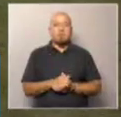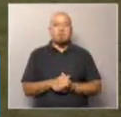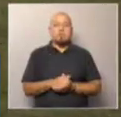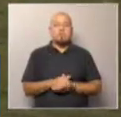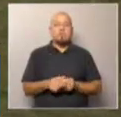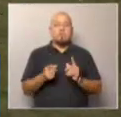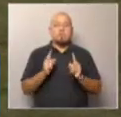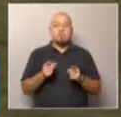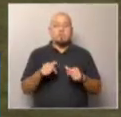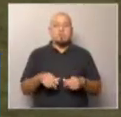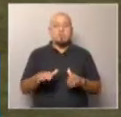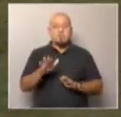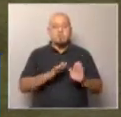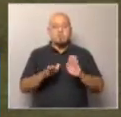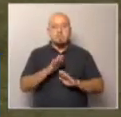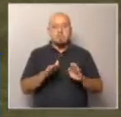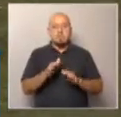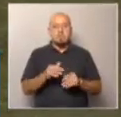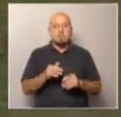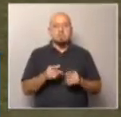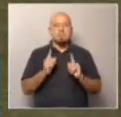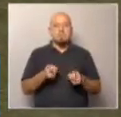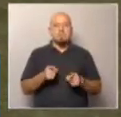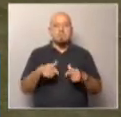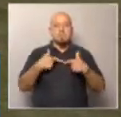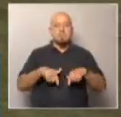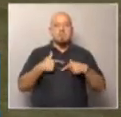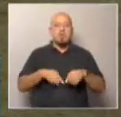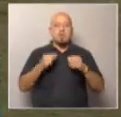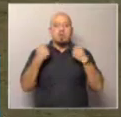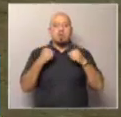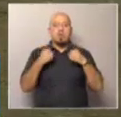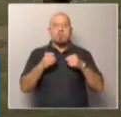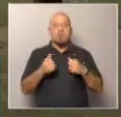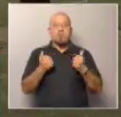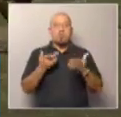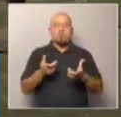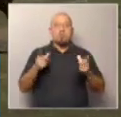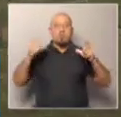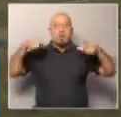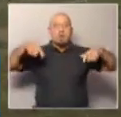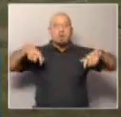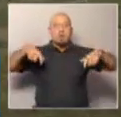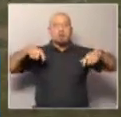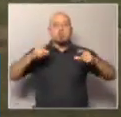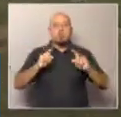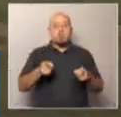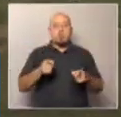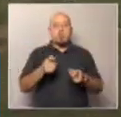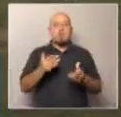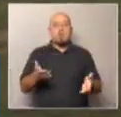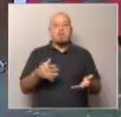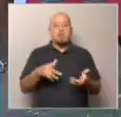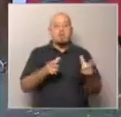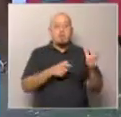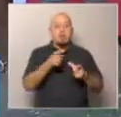obras encaradas para el reacondicionamiento del predio, paralelamente el Ministerio de Deportes donó arcos de fútbol para instalar a la brevedad, pero además los vecinos del